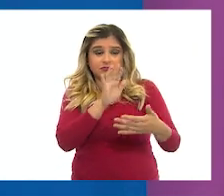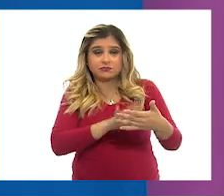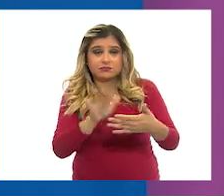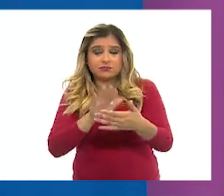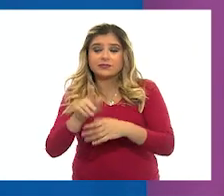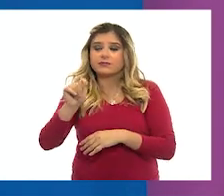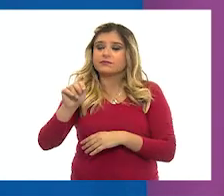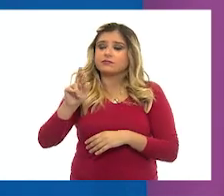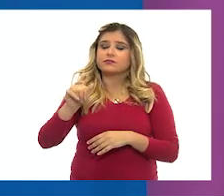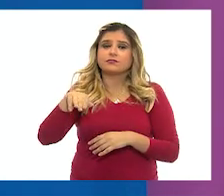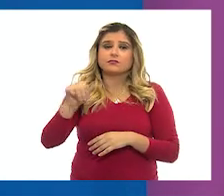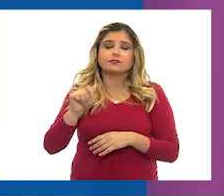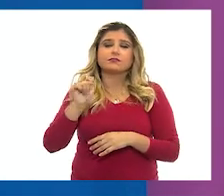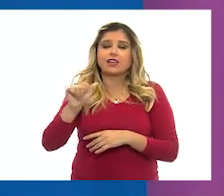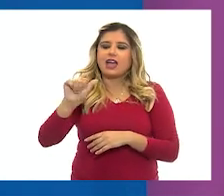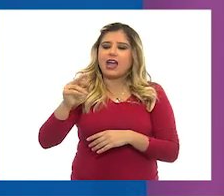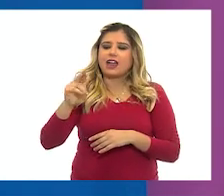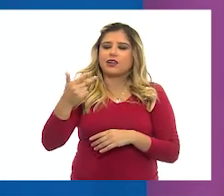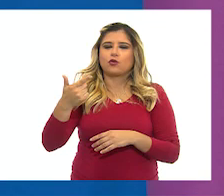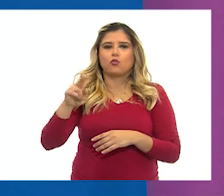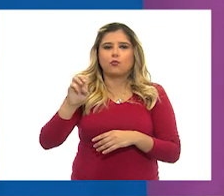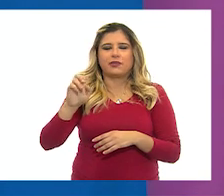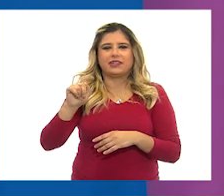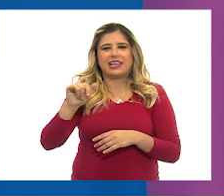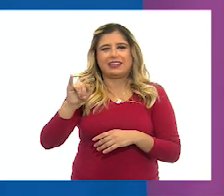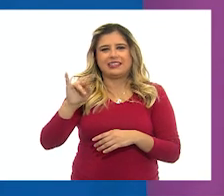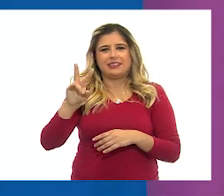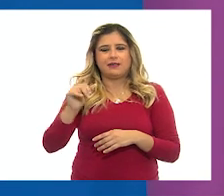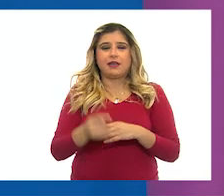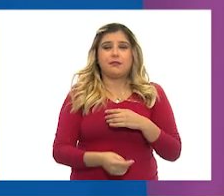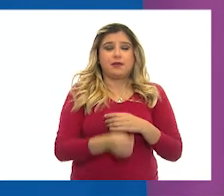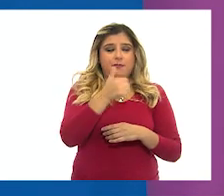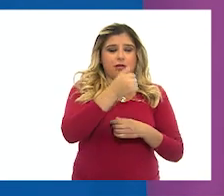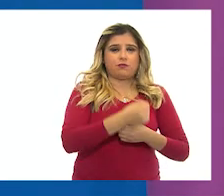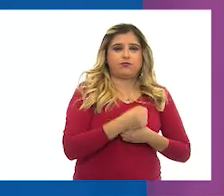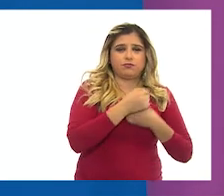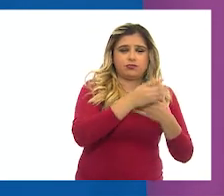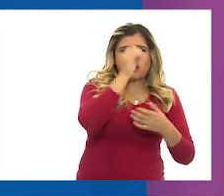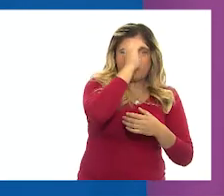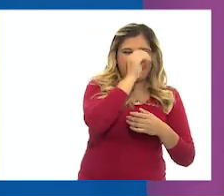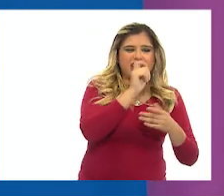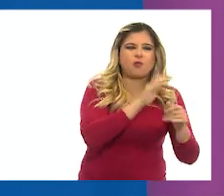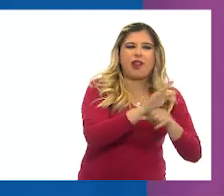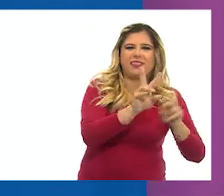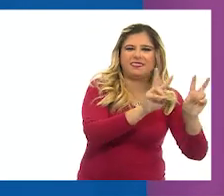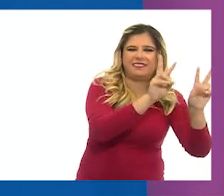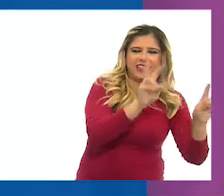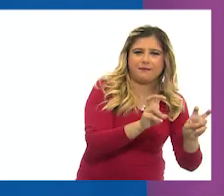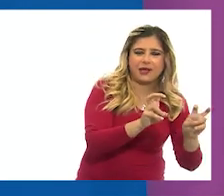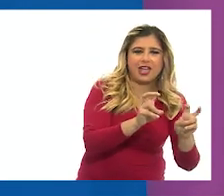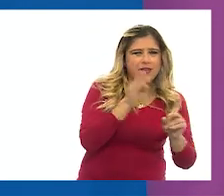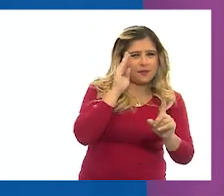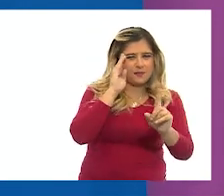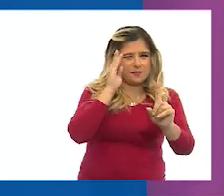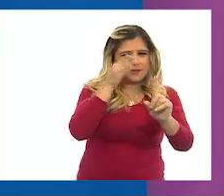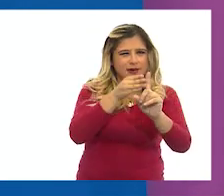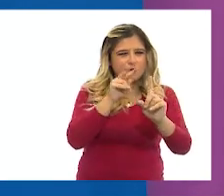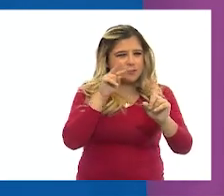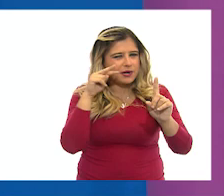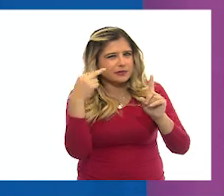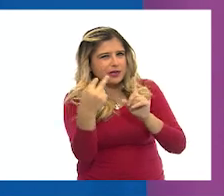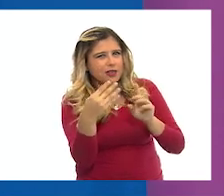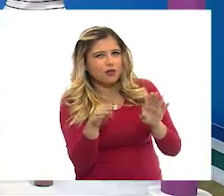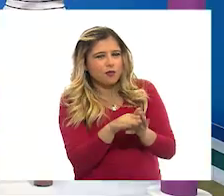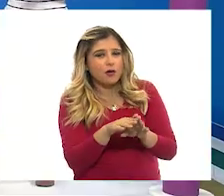una trama argumentativa, la cual primero plantea un tema particular a tratar y la perspectiva del autor, quien